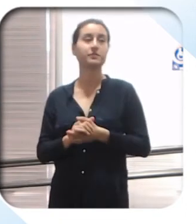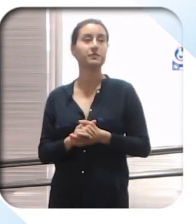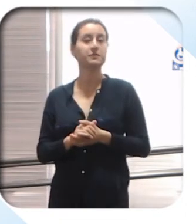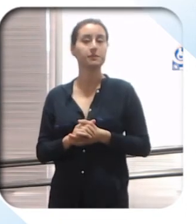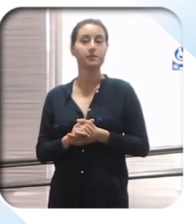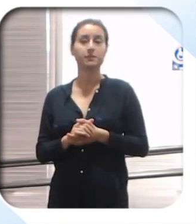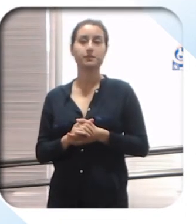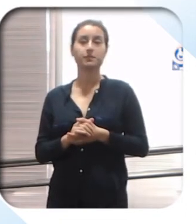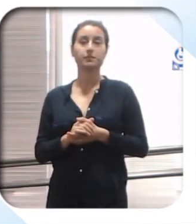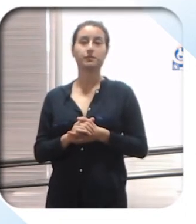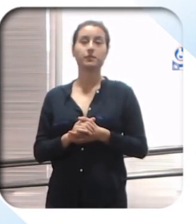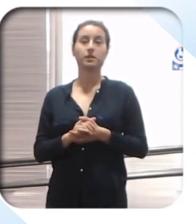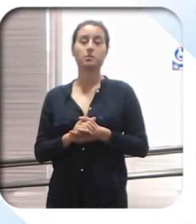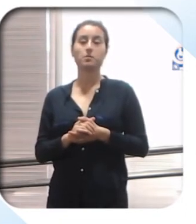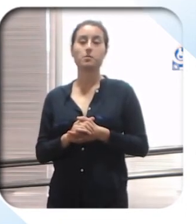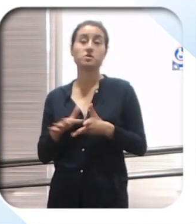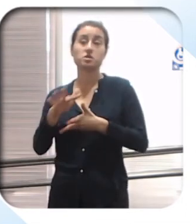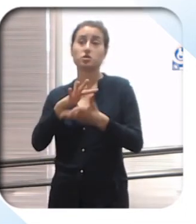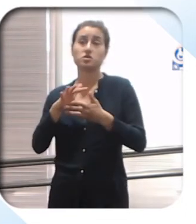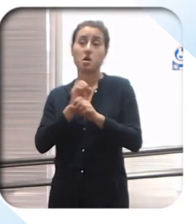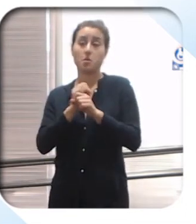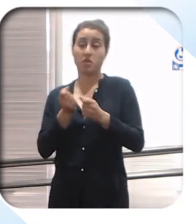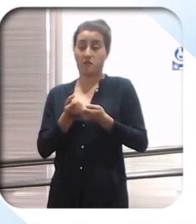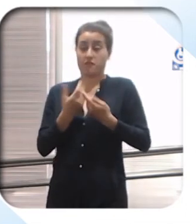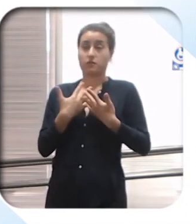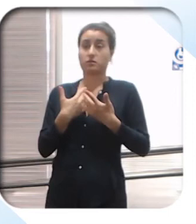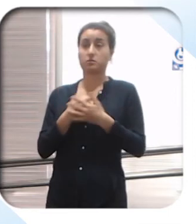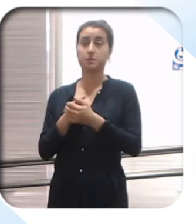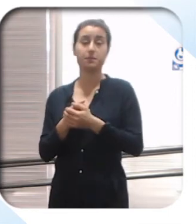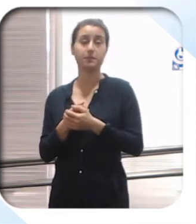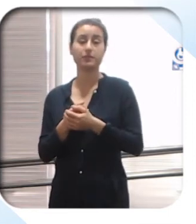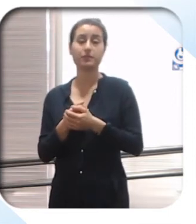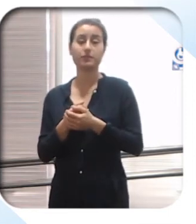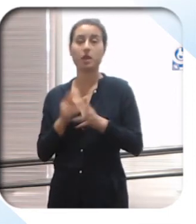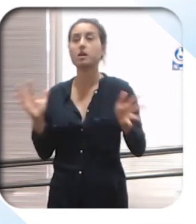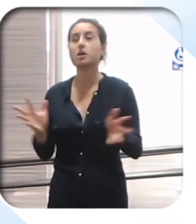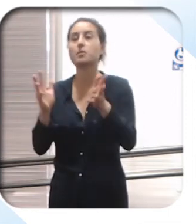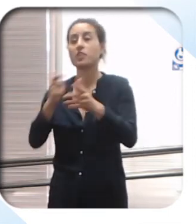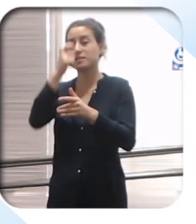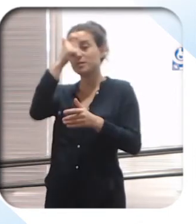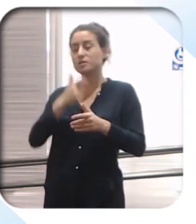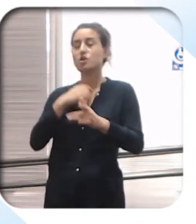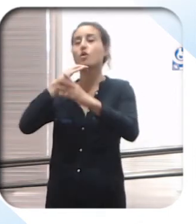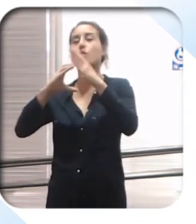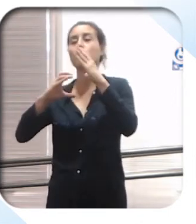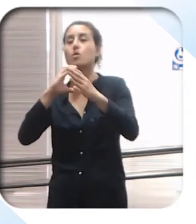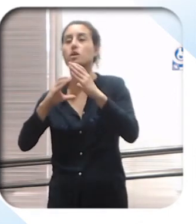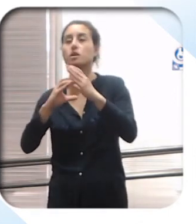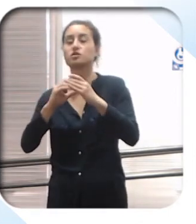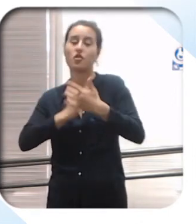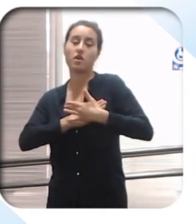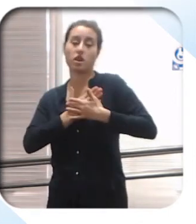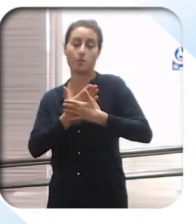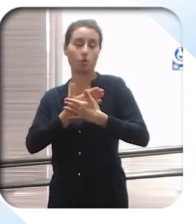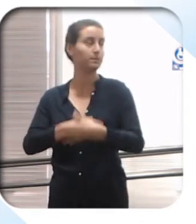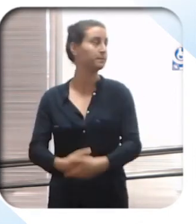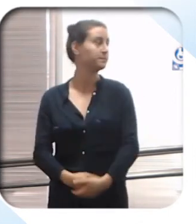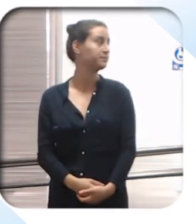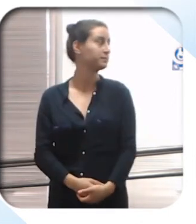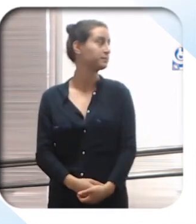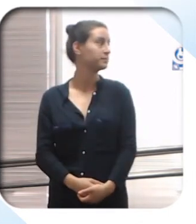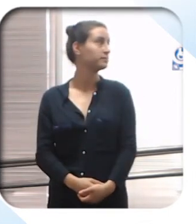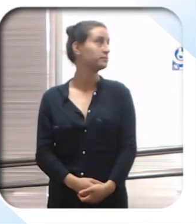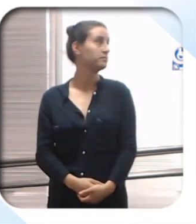sean enriquecedores, que potencien la personalidad, la comunicación y el amor.